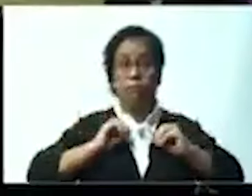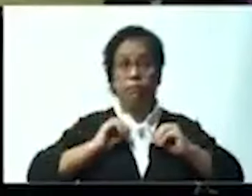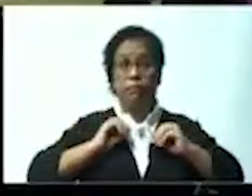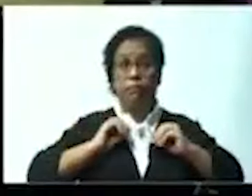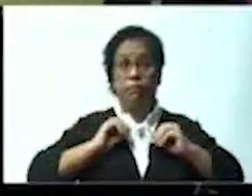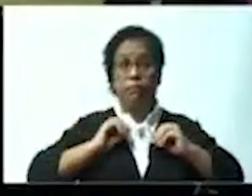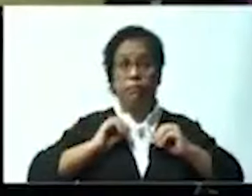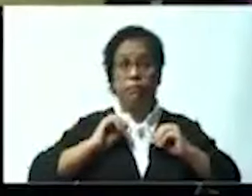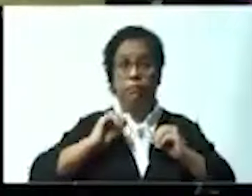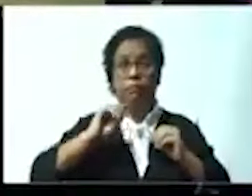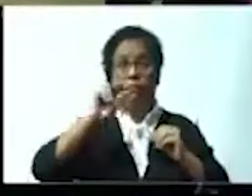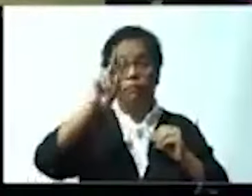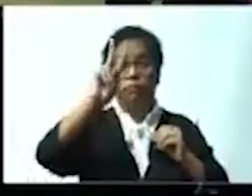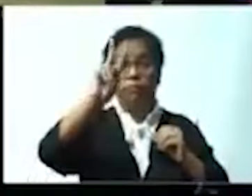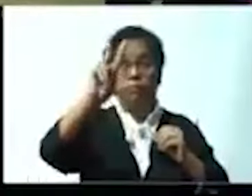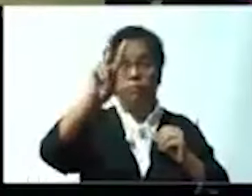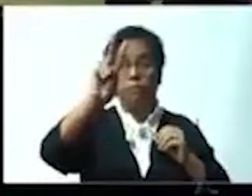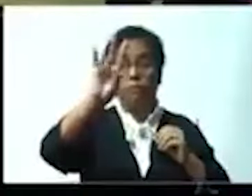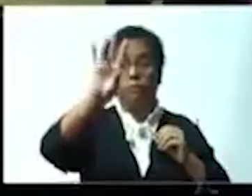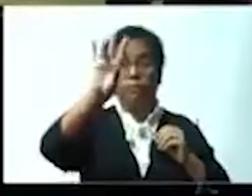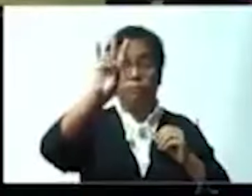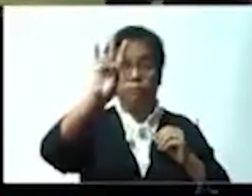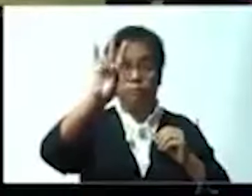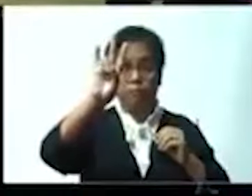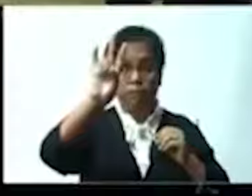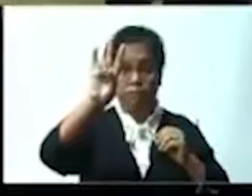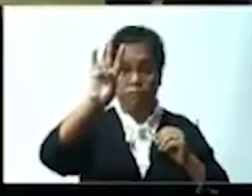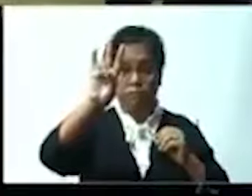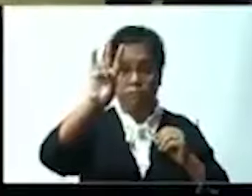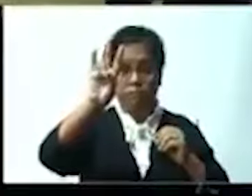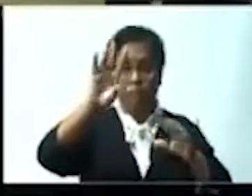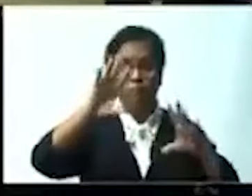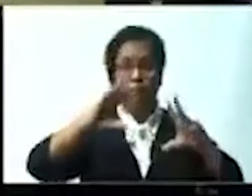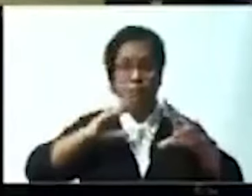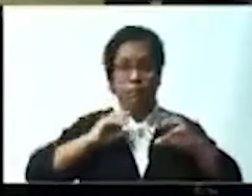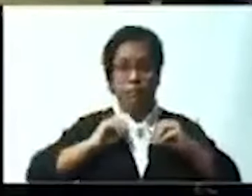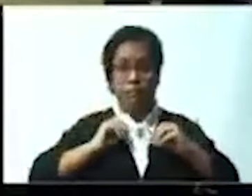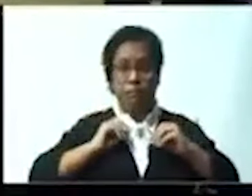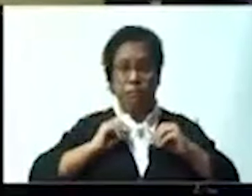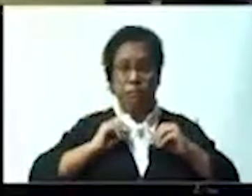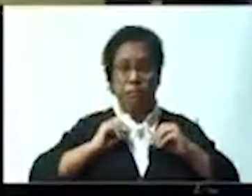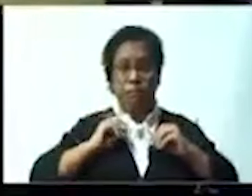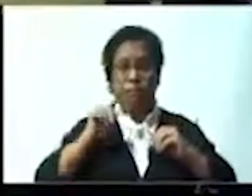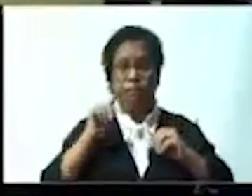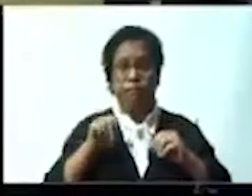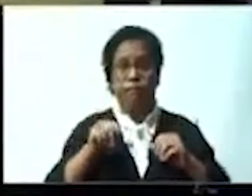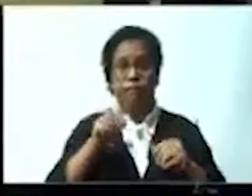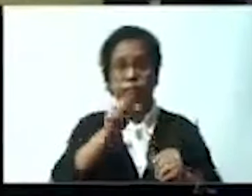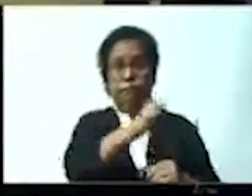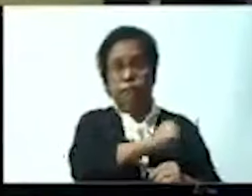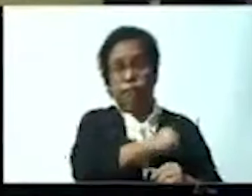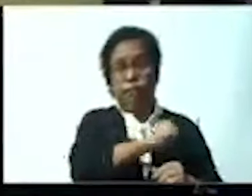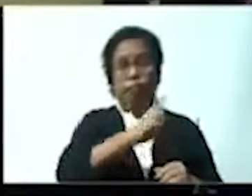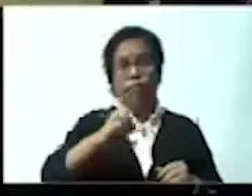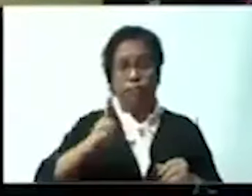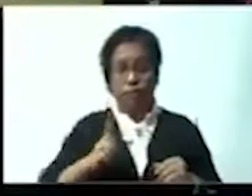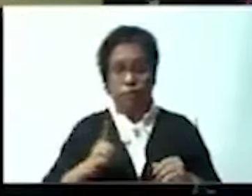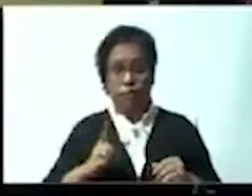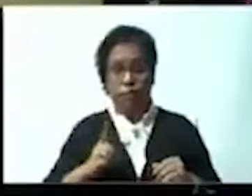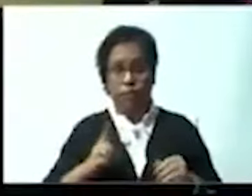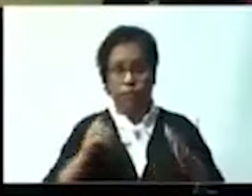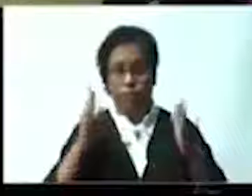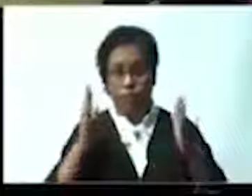27 de 28 observaciones que los senadores en ese entonces le hicieron al